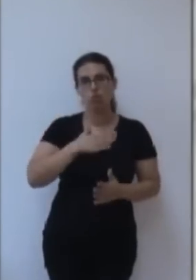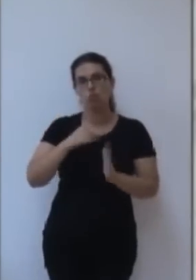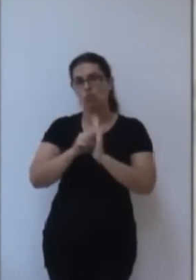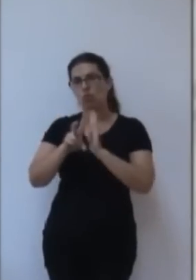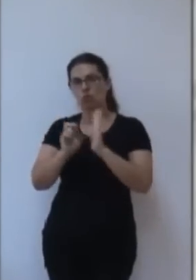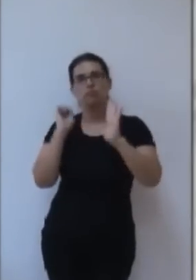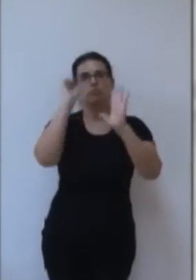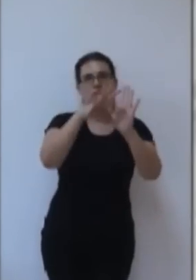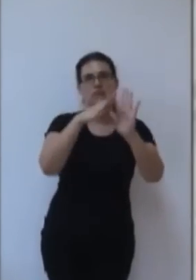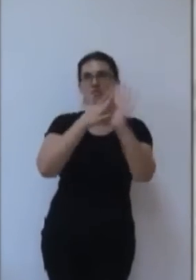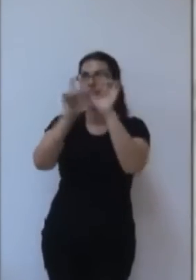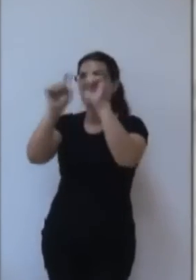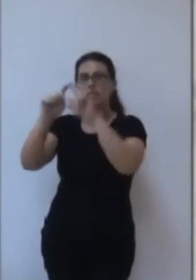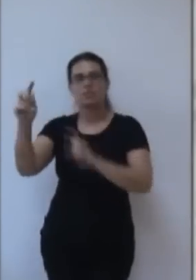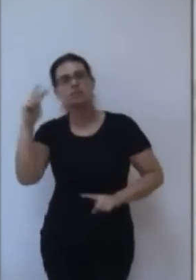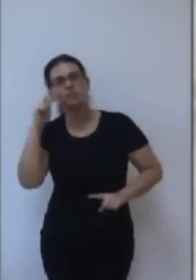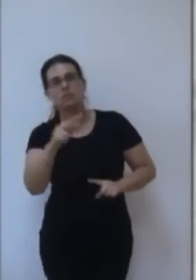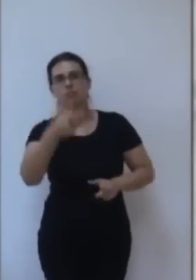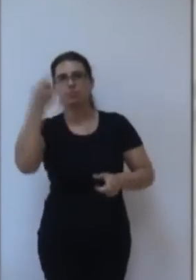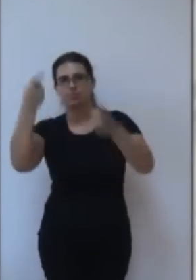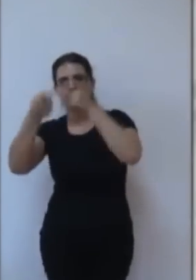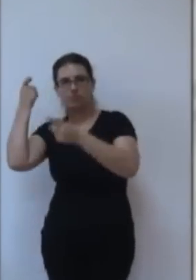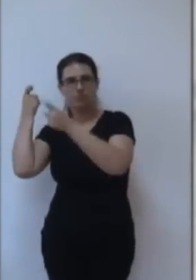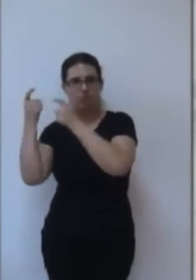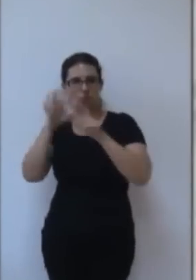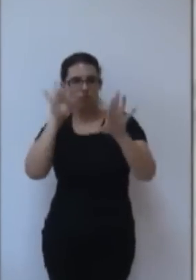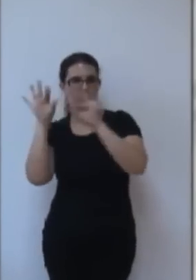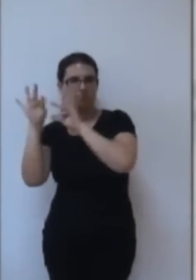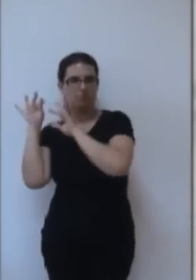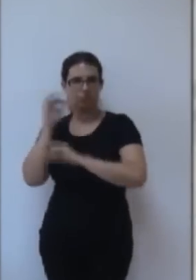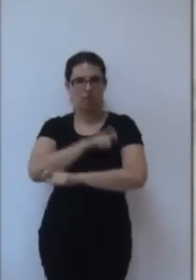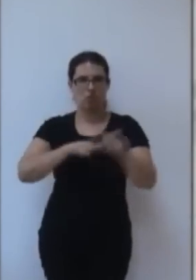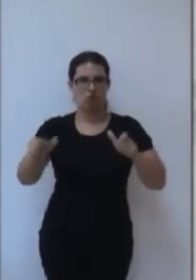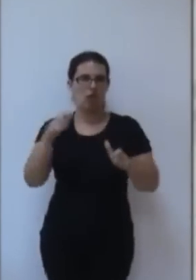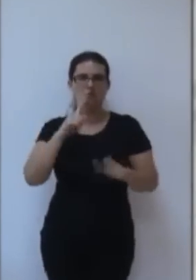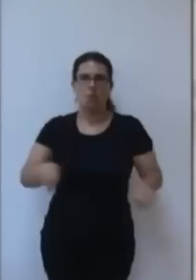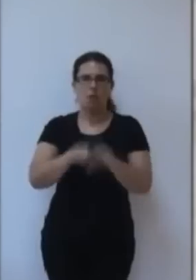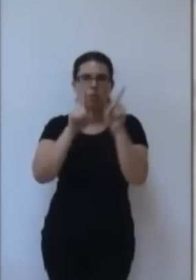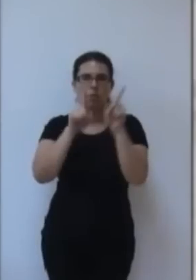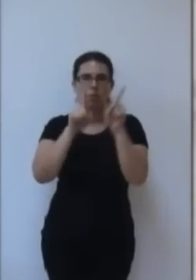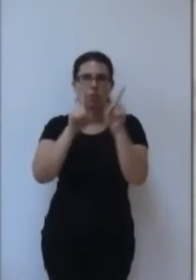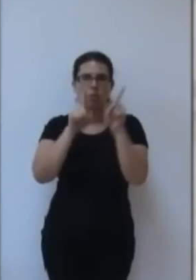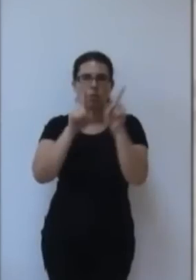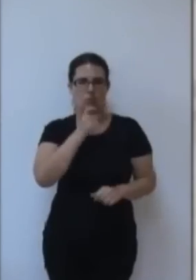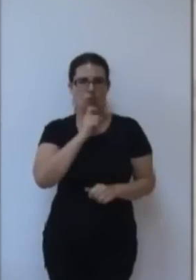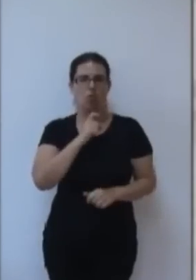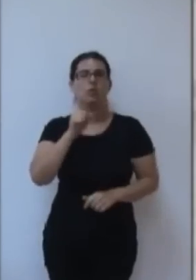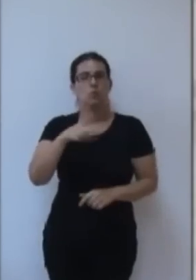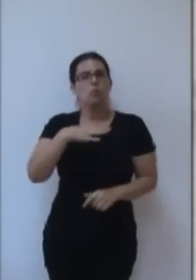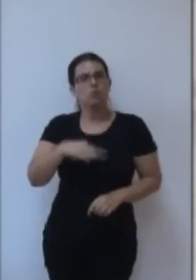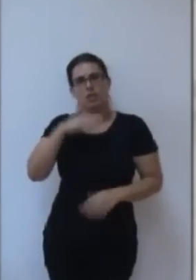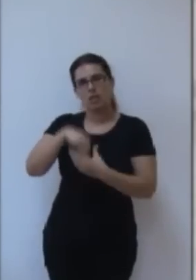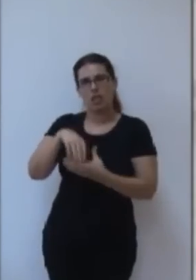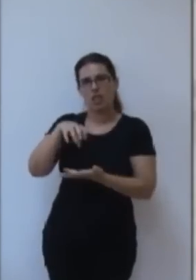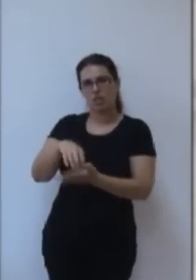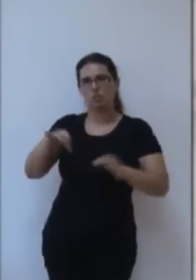las empresas ofrezcan trabajos, tanto en empresas ordinarias como en modalidades a lo mejor hoy por hoy menos inclusivas como los centros especiales de empleo, pero